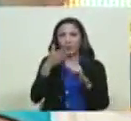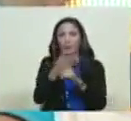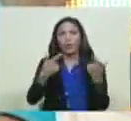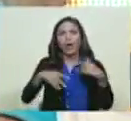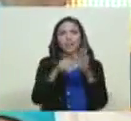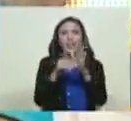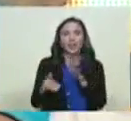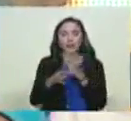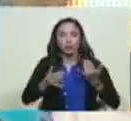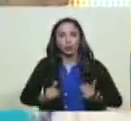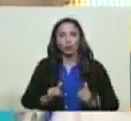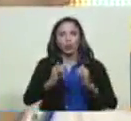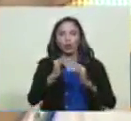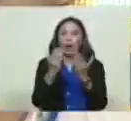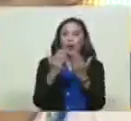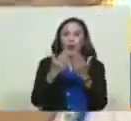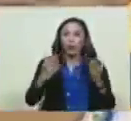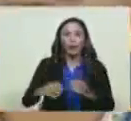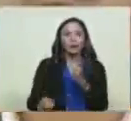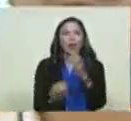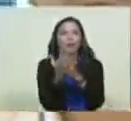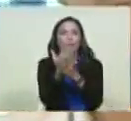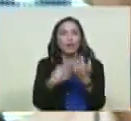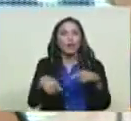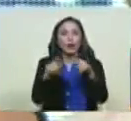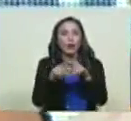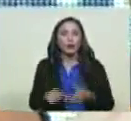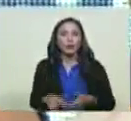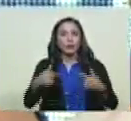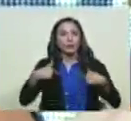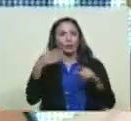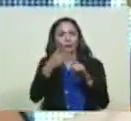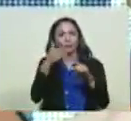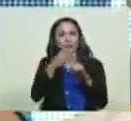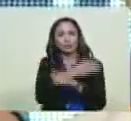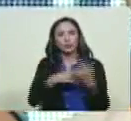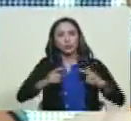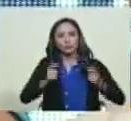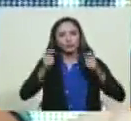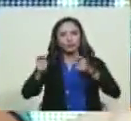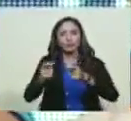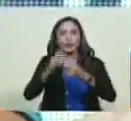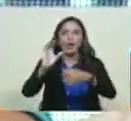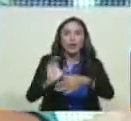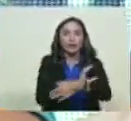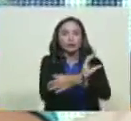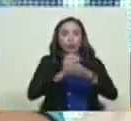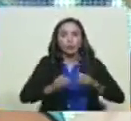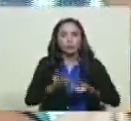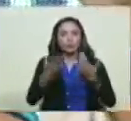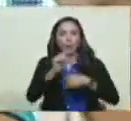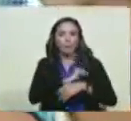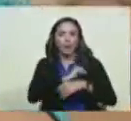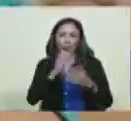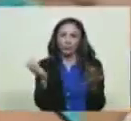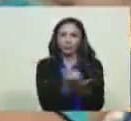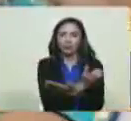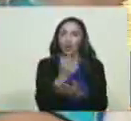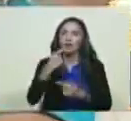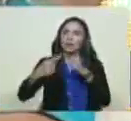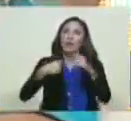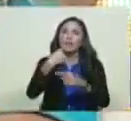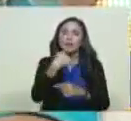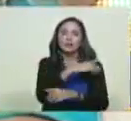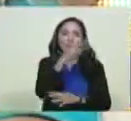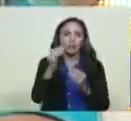tus hijos a la escuela y a las flores mi venganza personal será entregarte este canto florecido sin temores y luego dice tomás